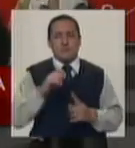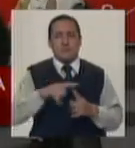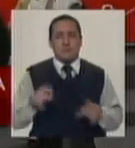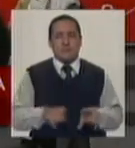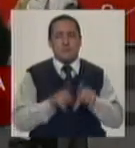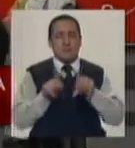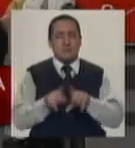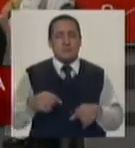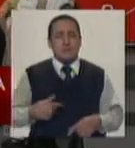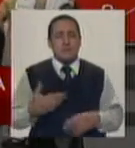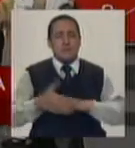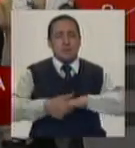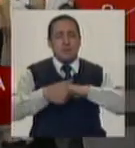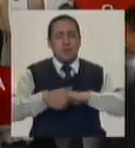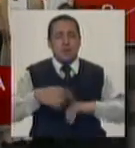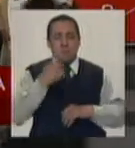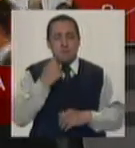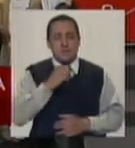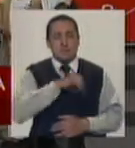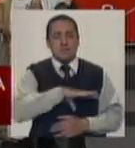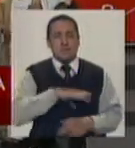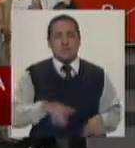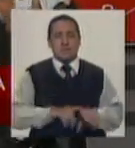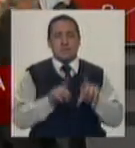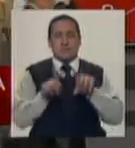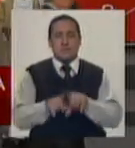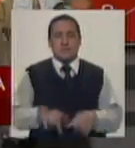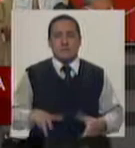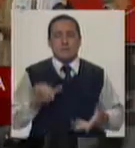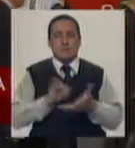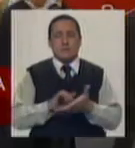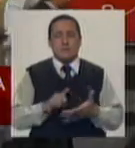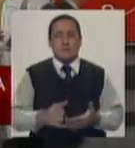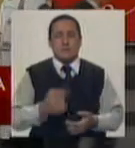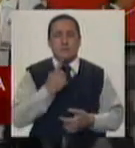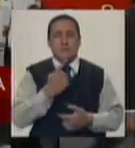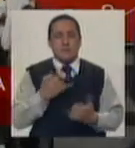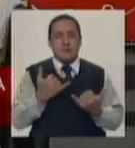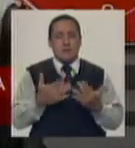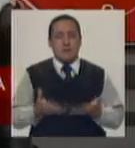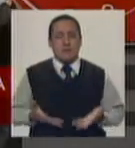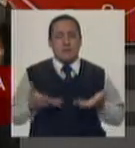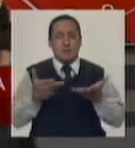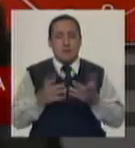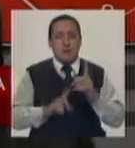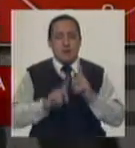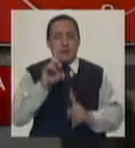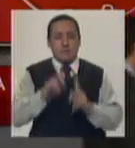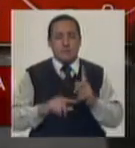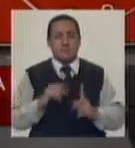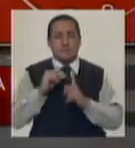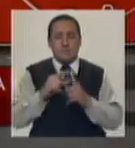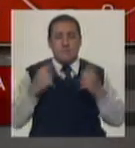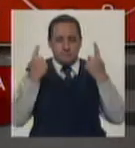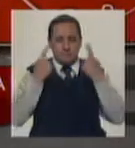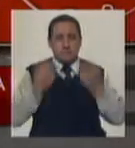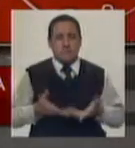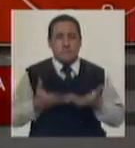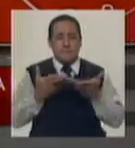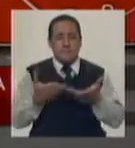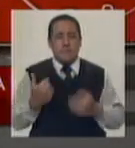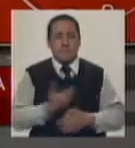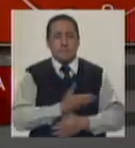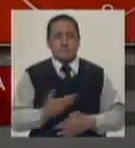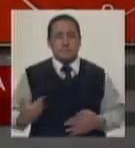saludado al presidente Piñera de Chile, que también le dirige algunas palabras cordiales al jefe de